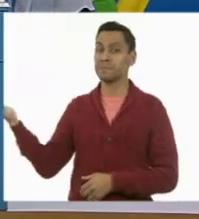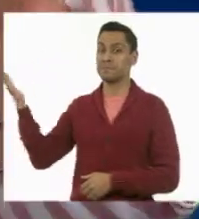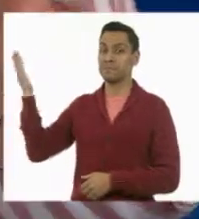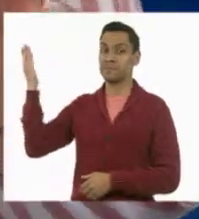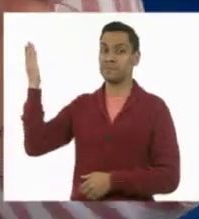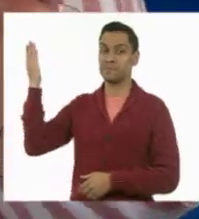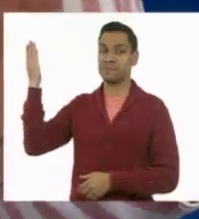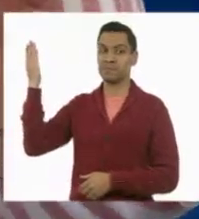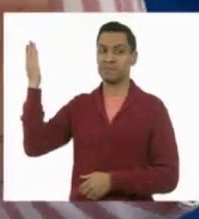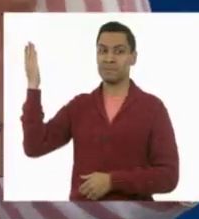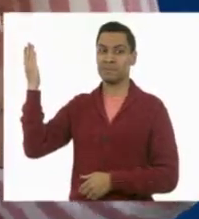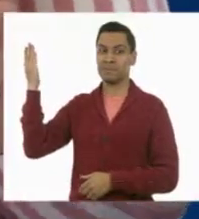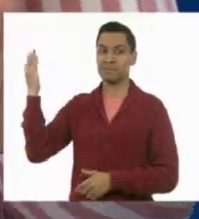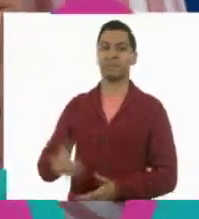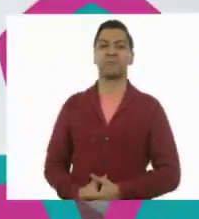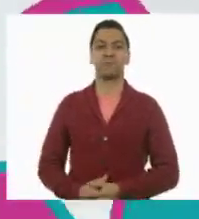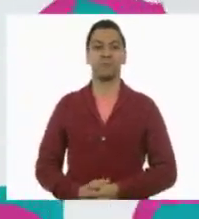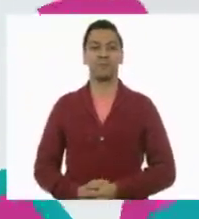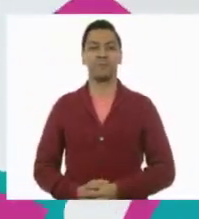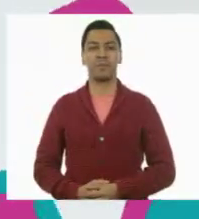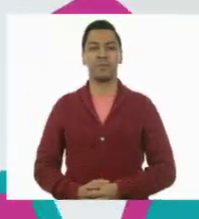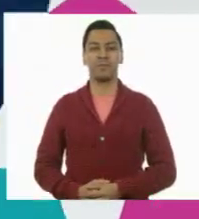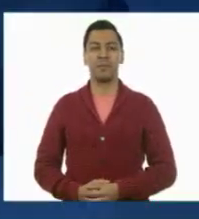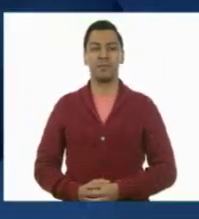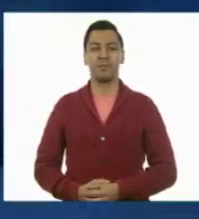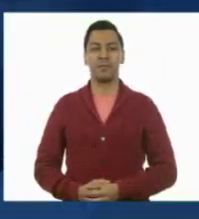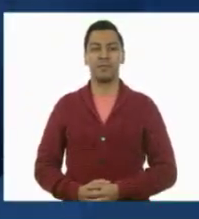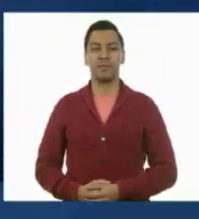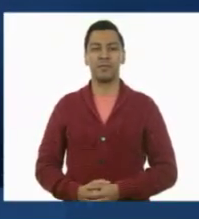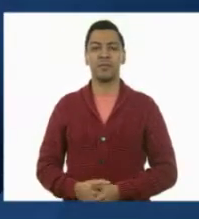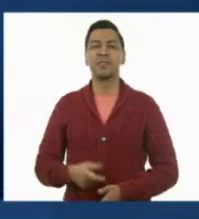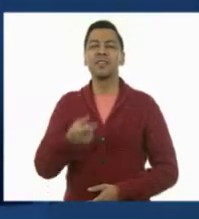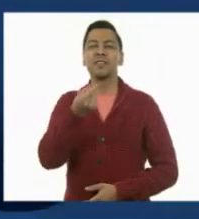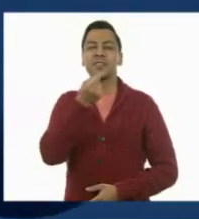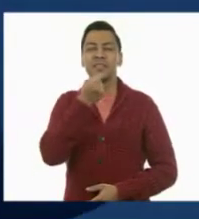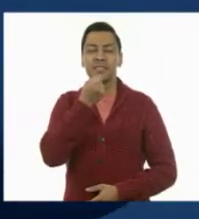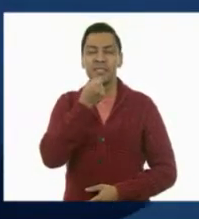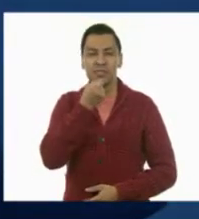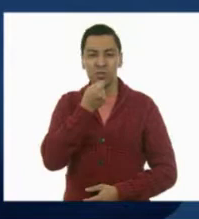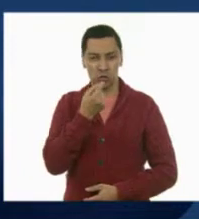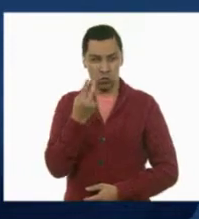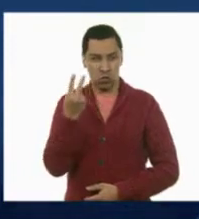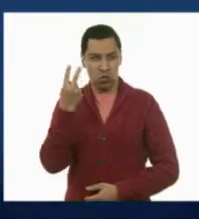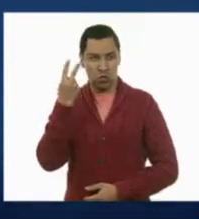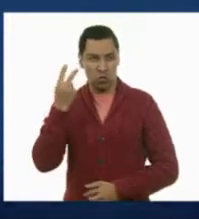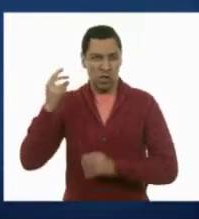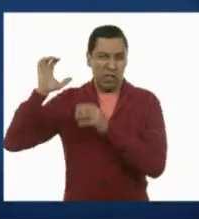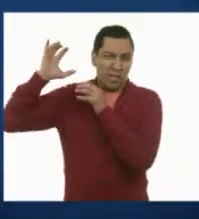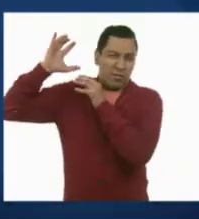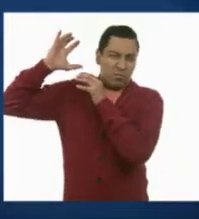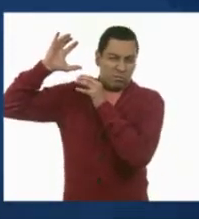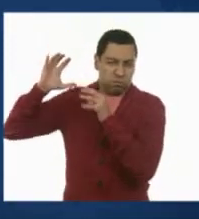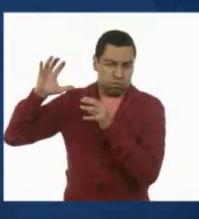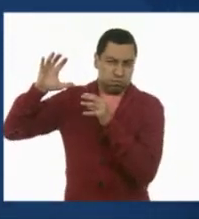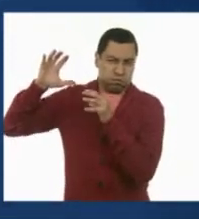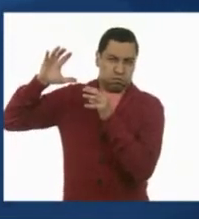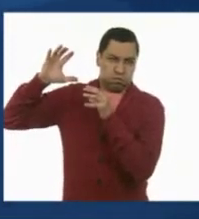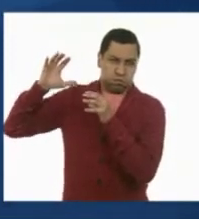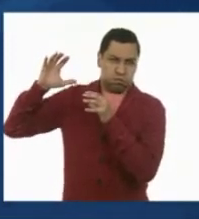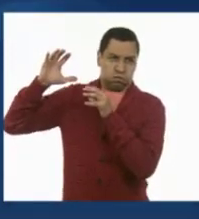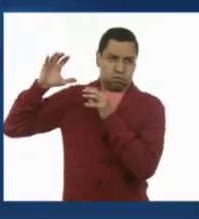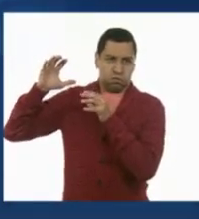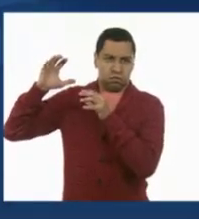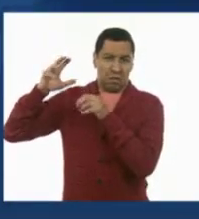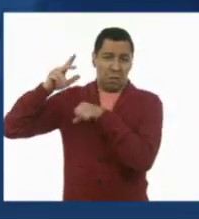Y esta primera imagen, pues son unos niños... Que vemos que están cargando unos, como